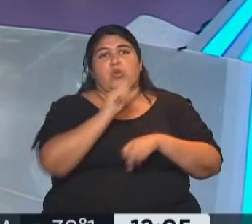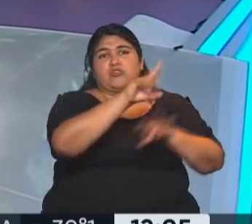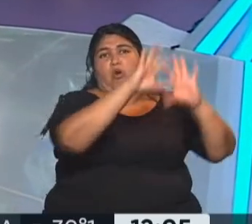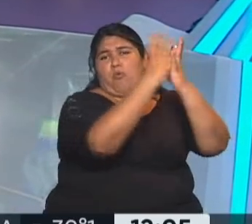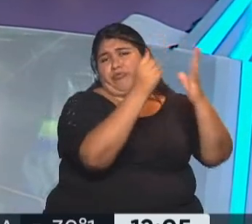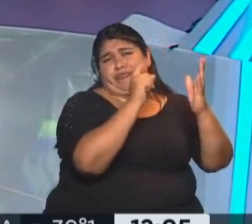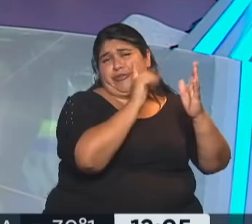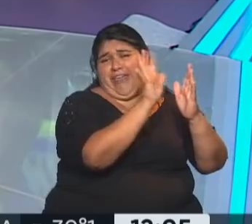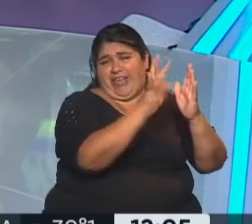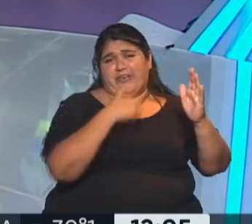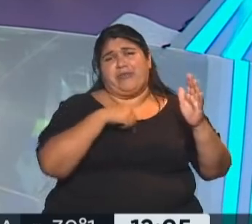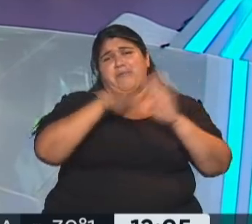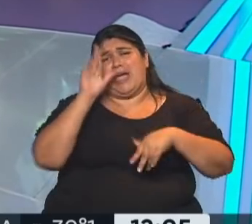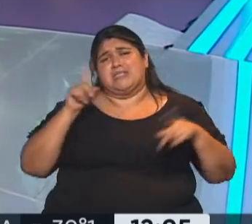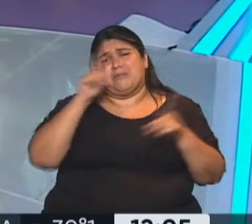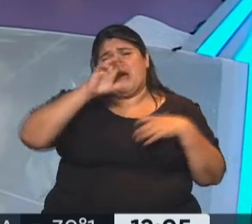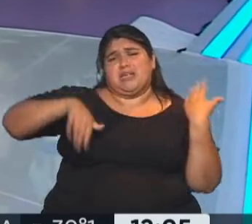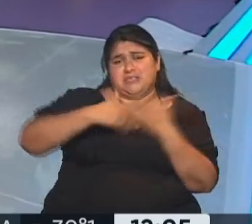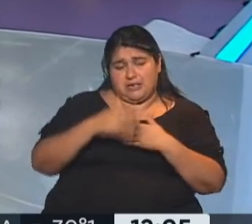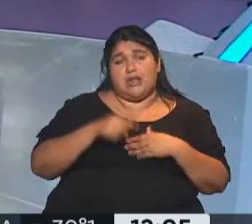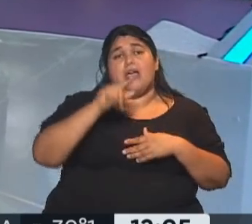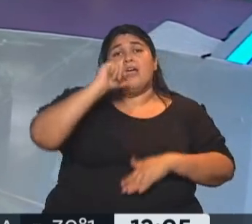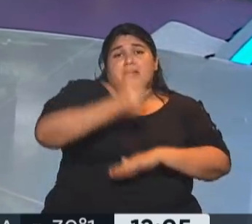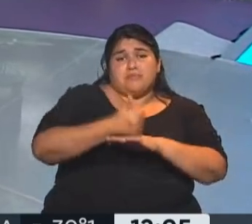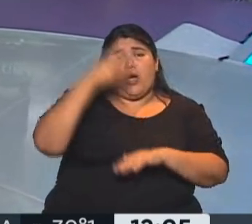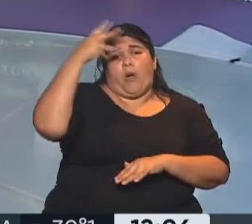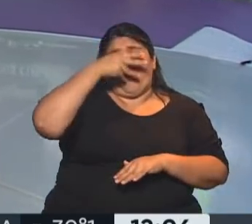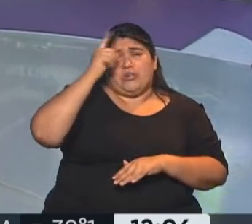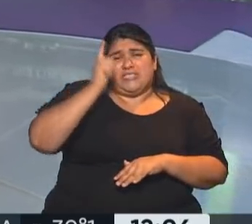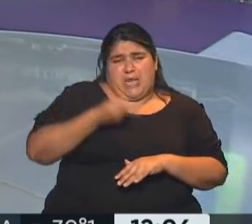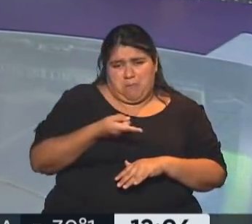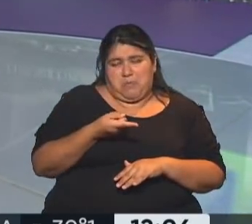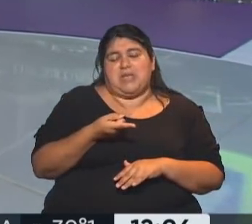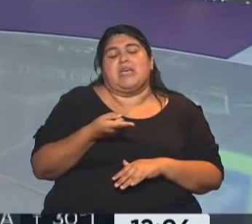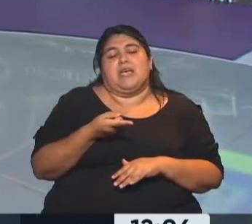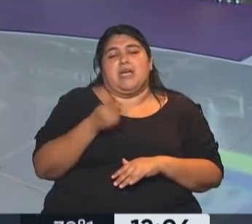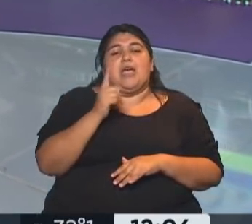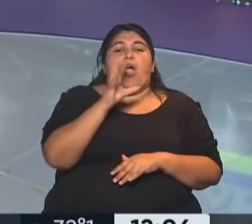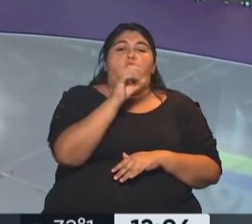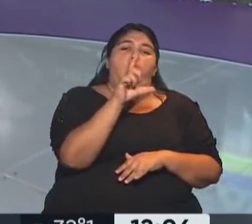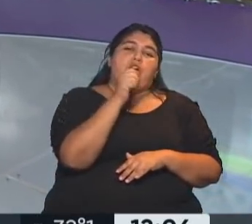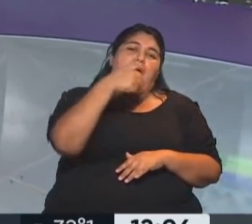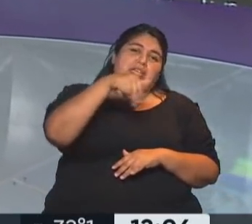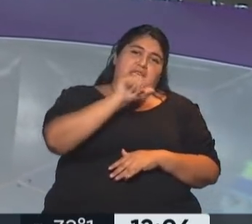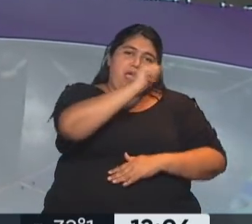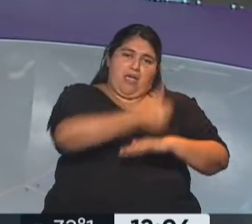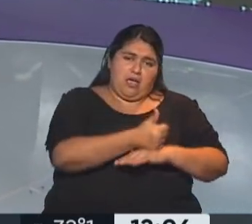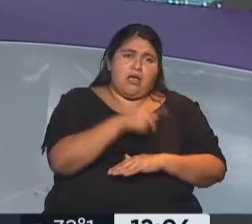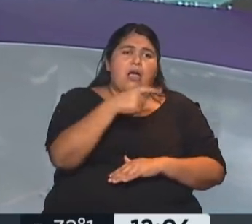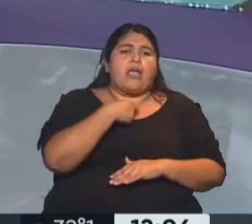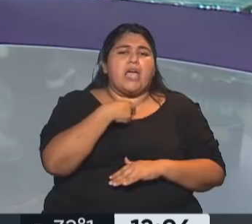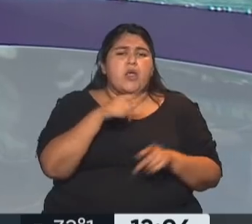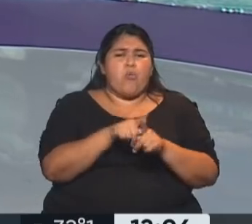Por ejemplo, estuvo entre otros dirigentes Patricia Bullrich, la presidenta del PRO, y también Graciela Ocaña, tomando posición